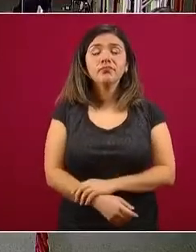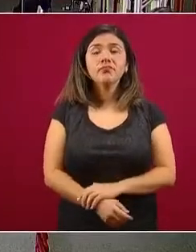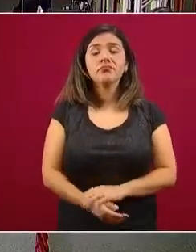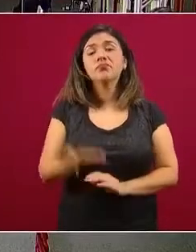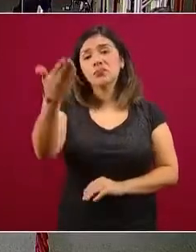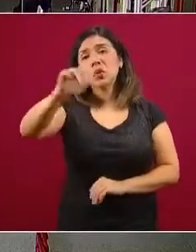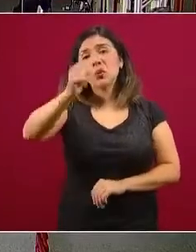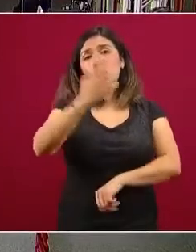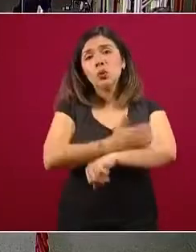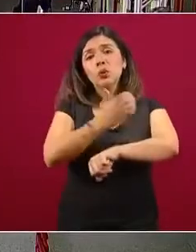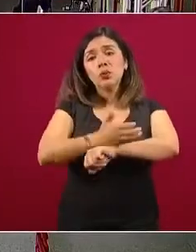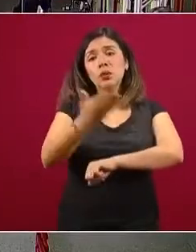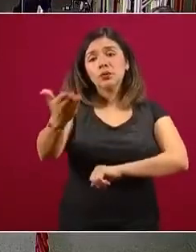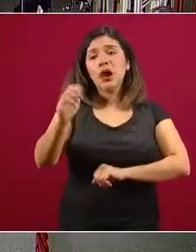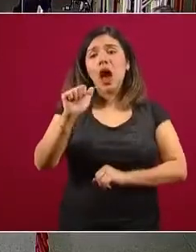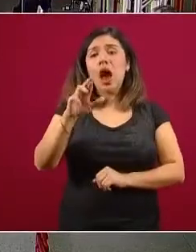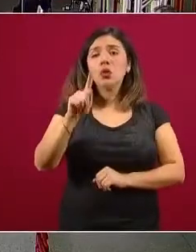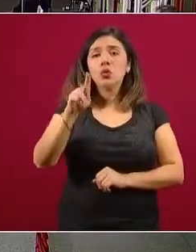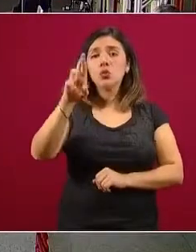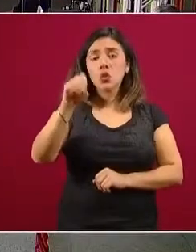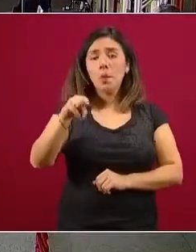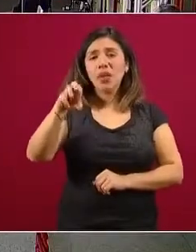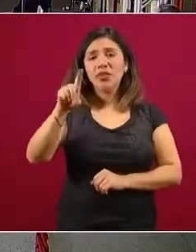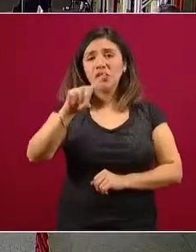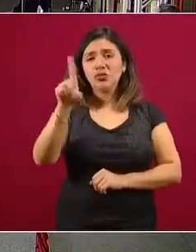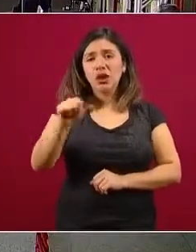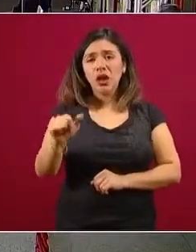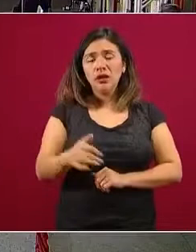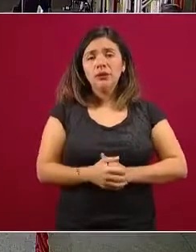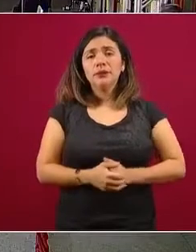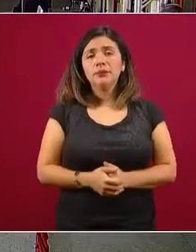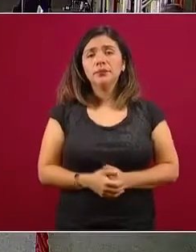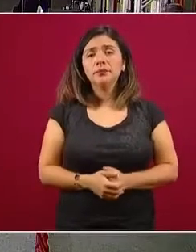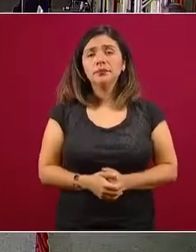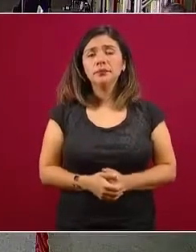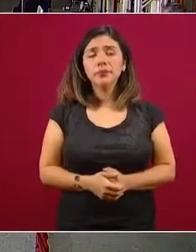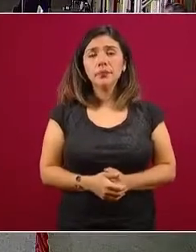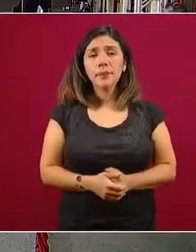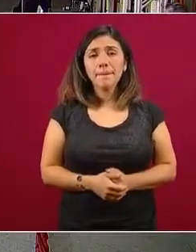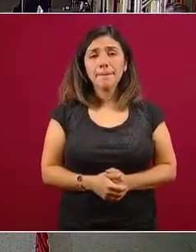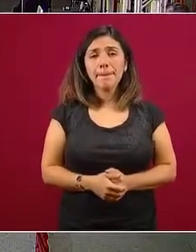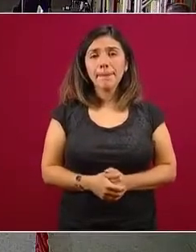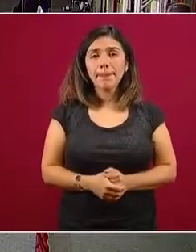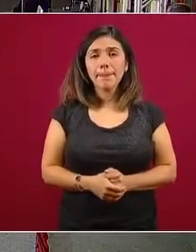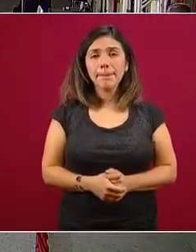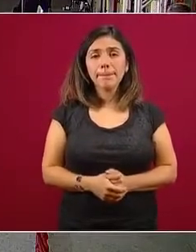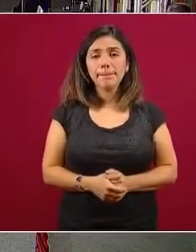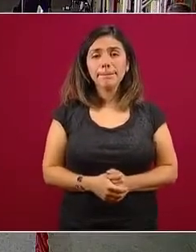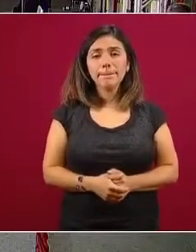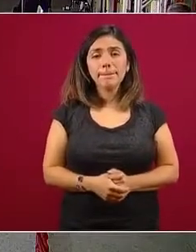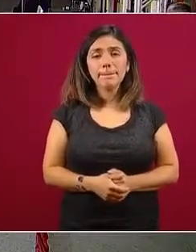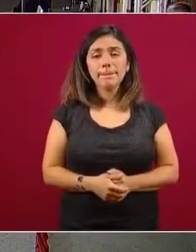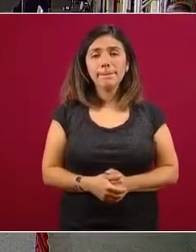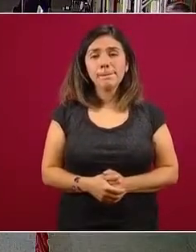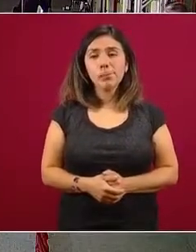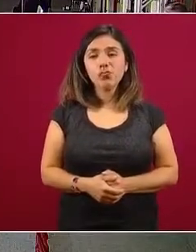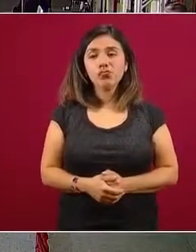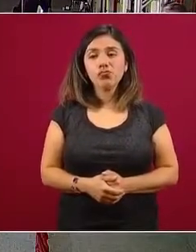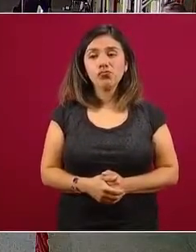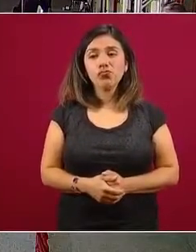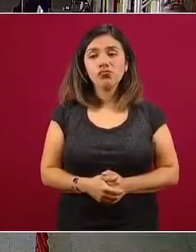Colega que está allá, perdón, estaba Arturo Mendoza de pie de página y el colega de allá atrás. Nos quedan todavía un par de